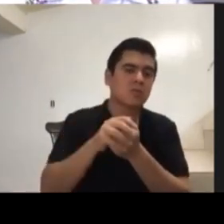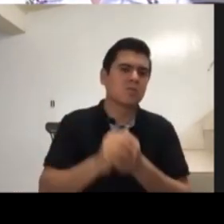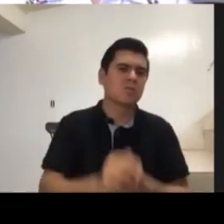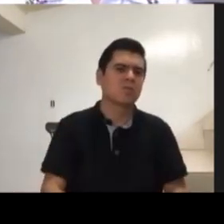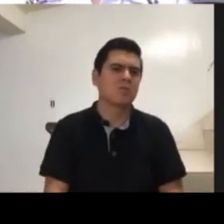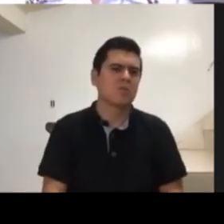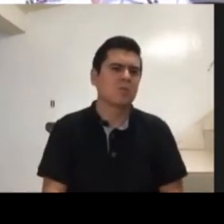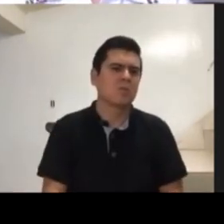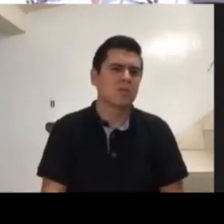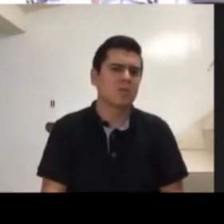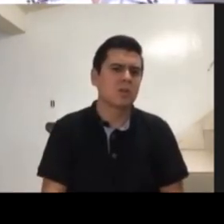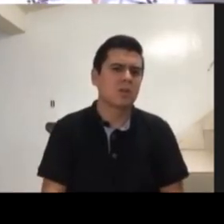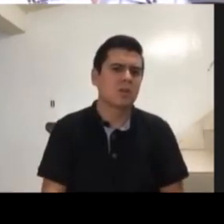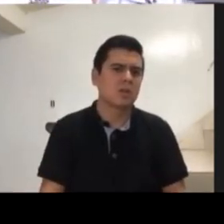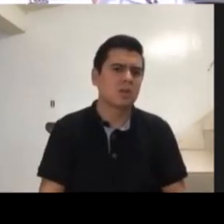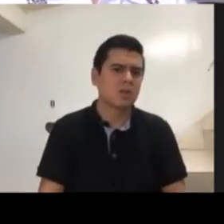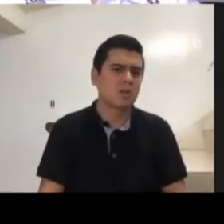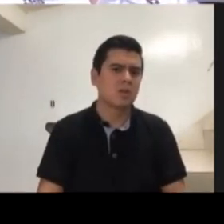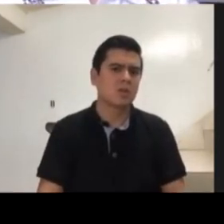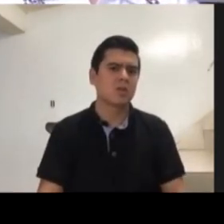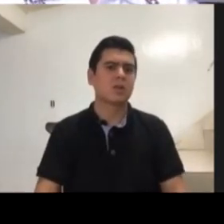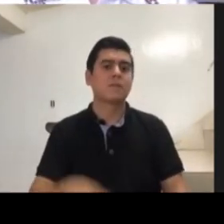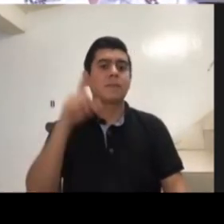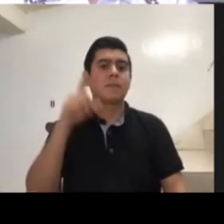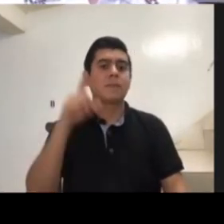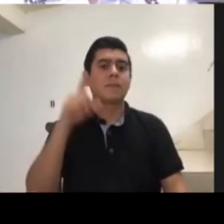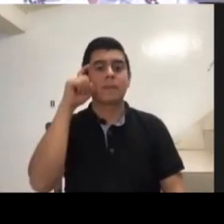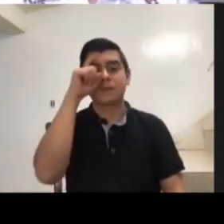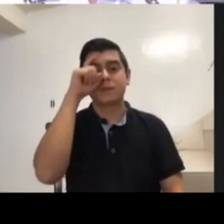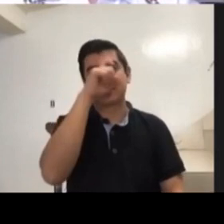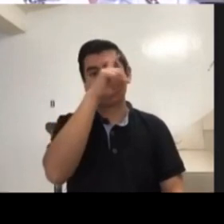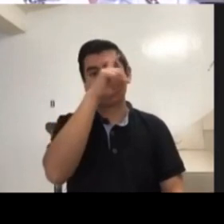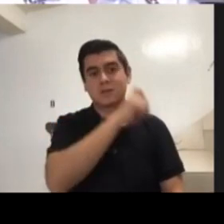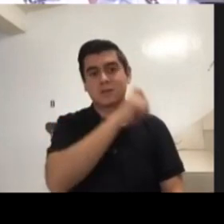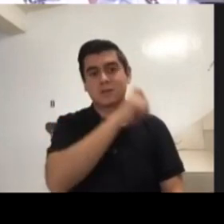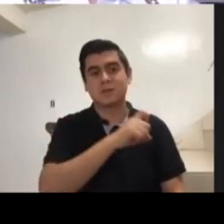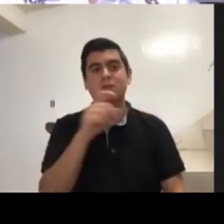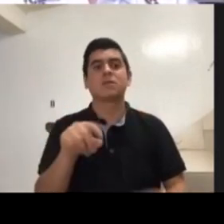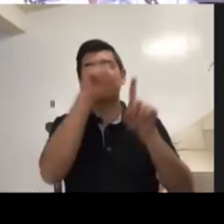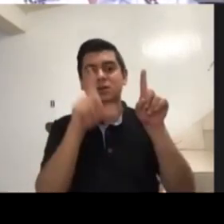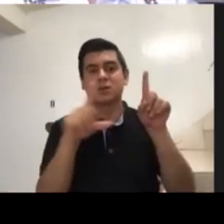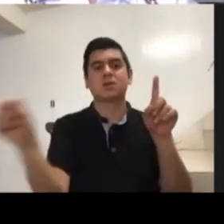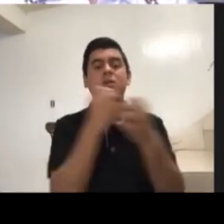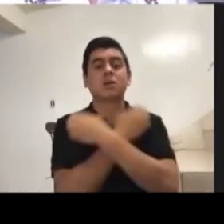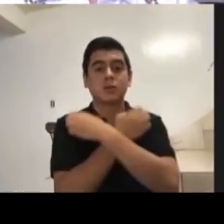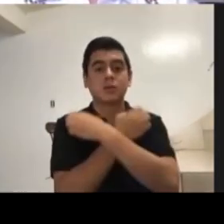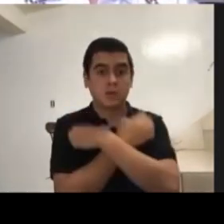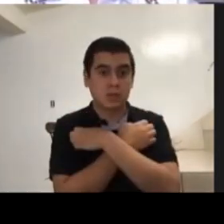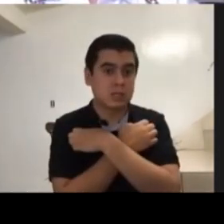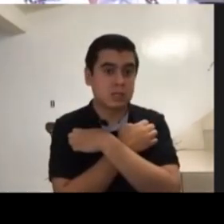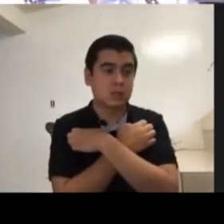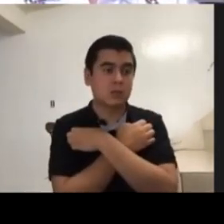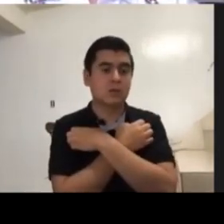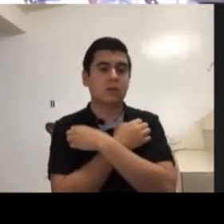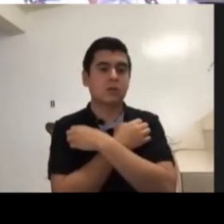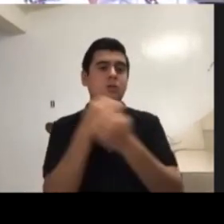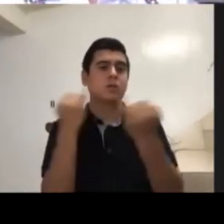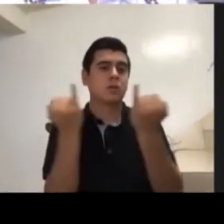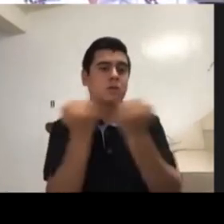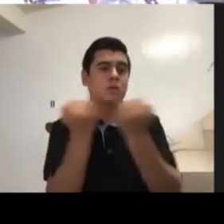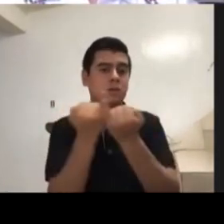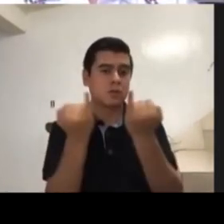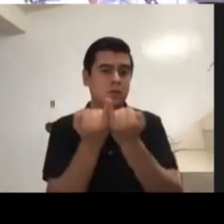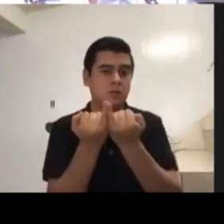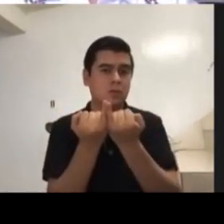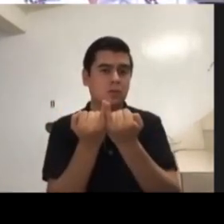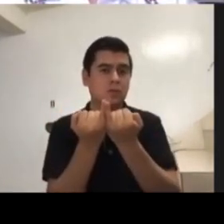Esta distribución del logro educativo, de los aprendizajes, está igualmente